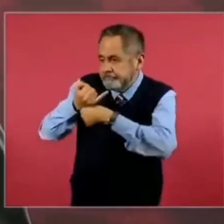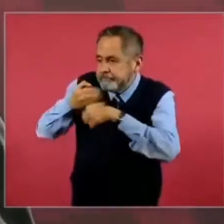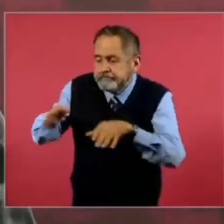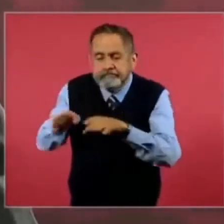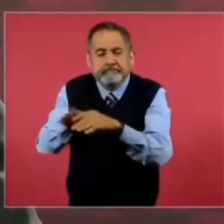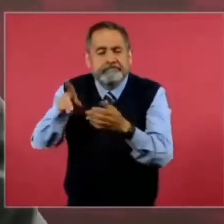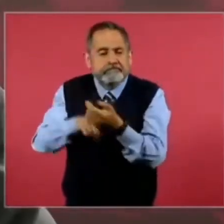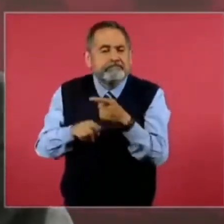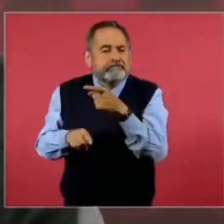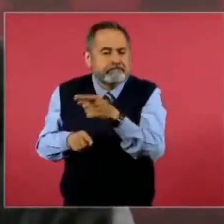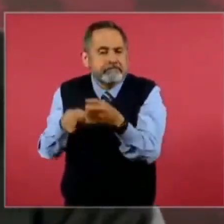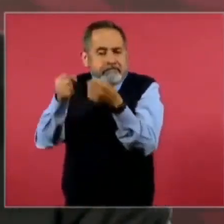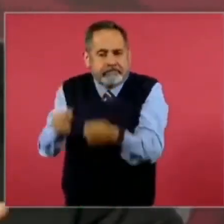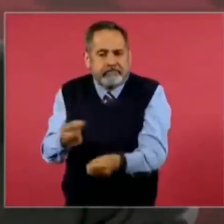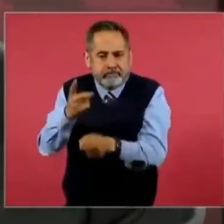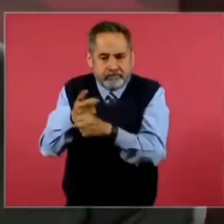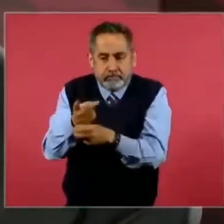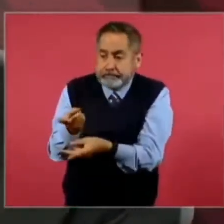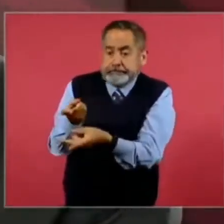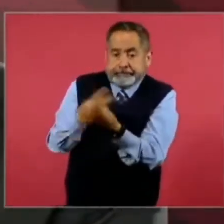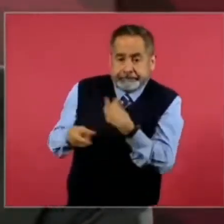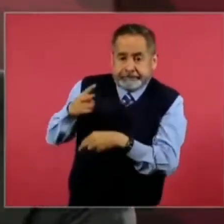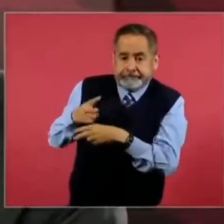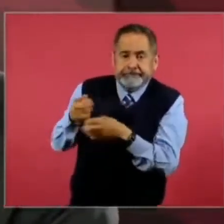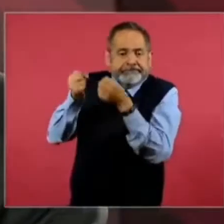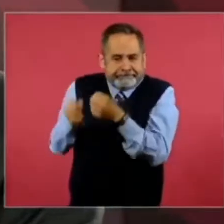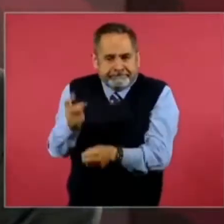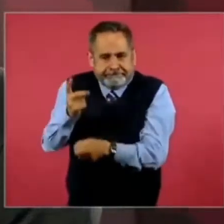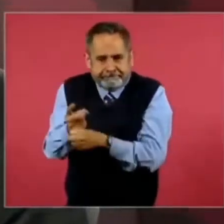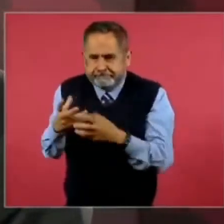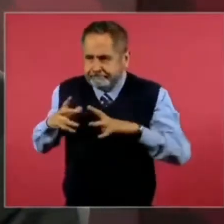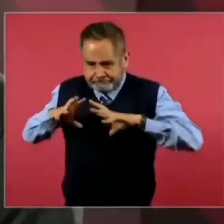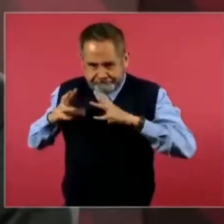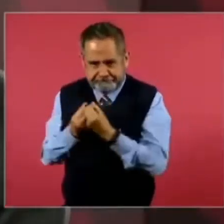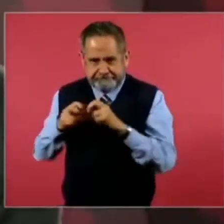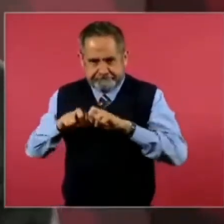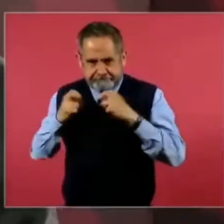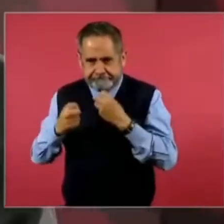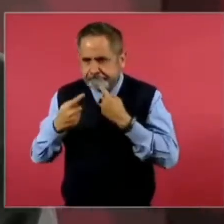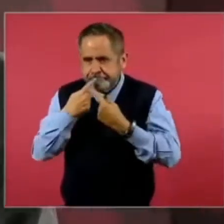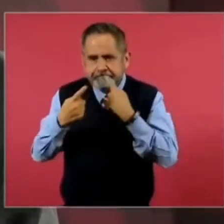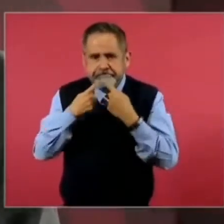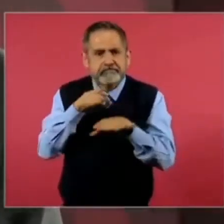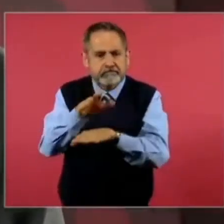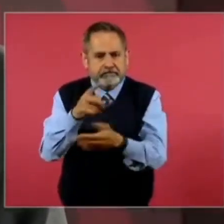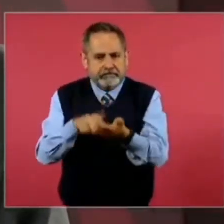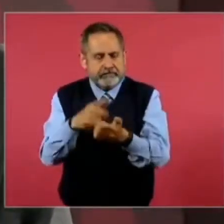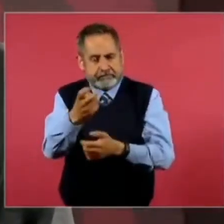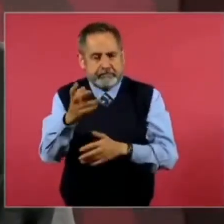de seguridad. Vienen los del gabinete de seguridad. Vamos a hablar de eso.